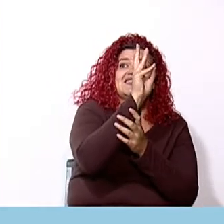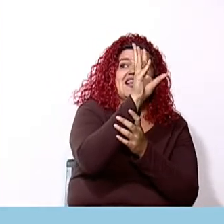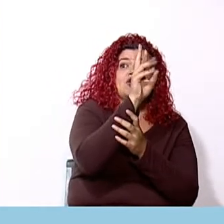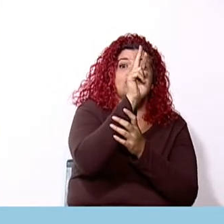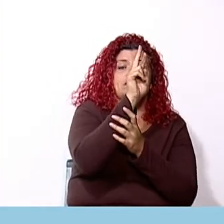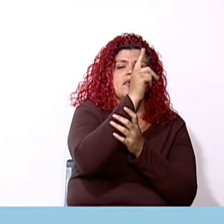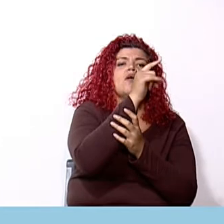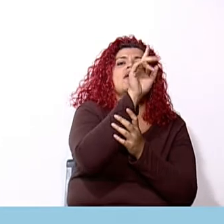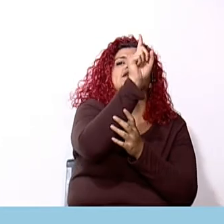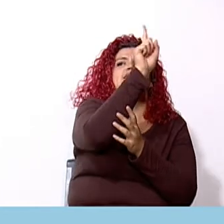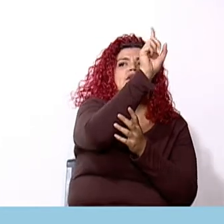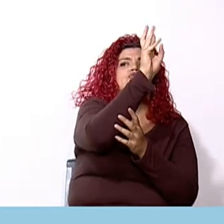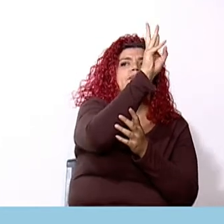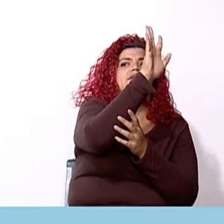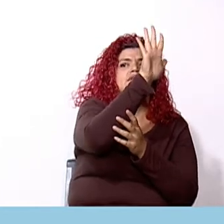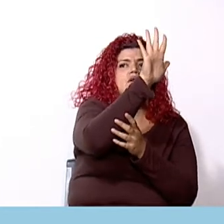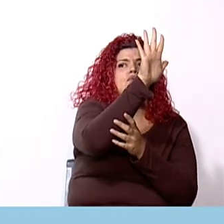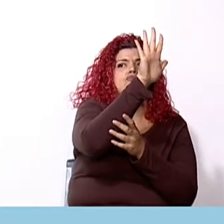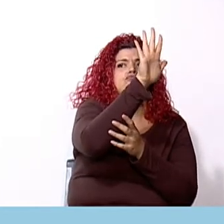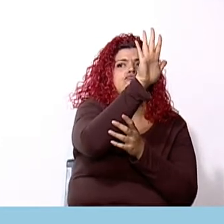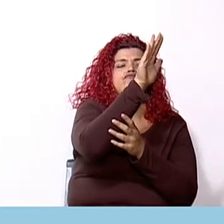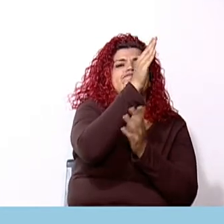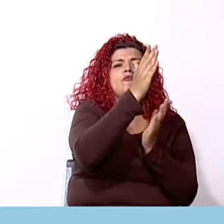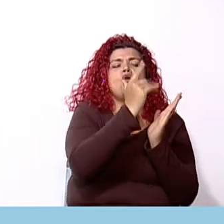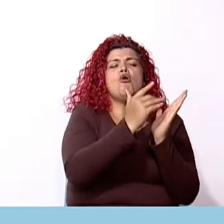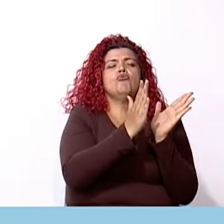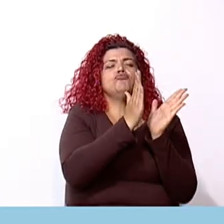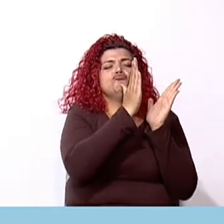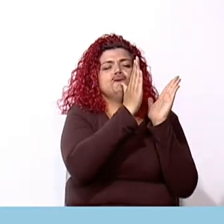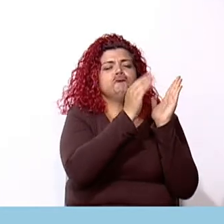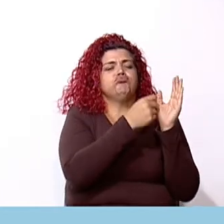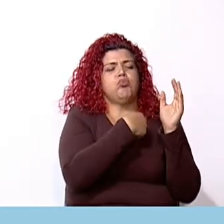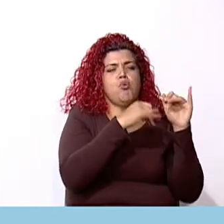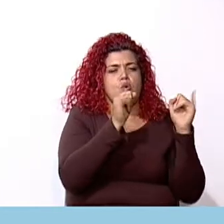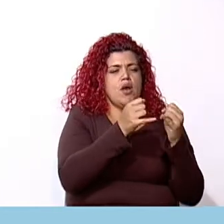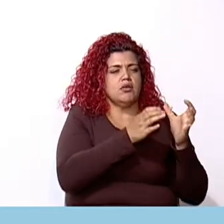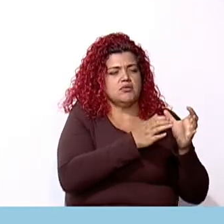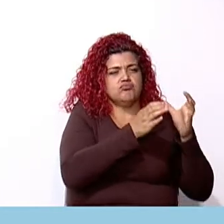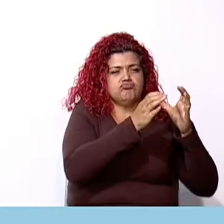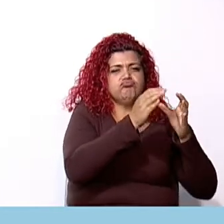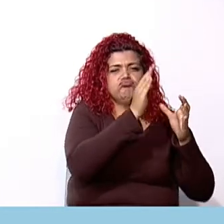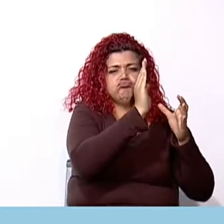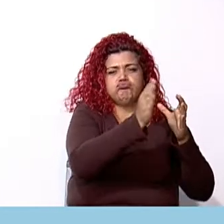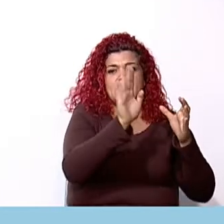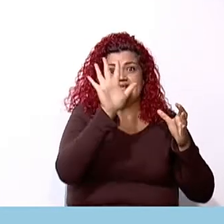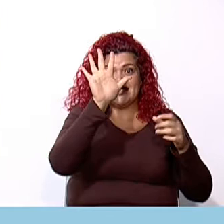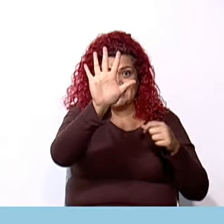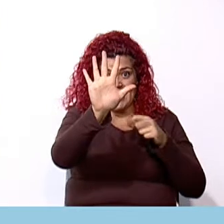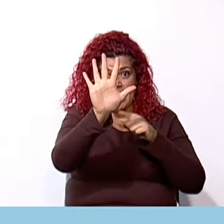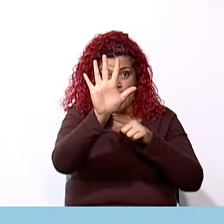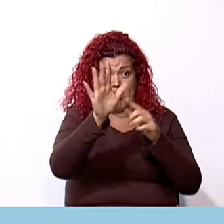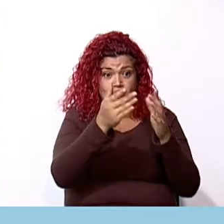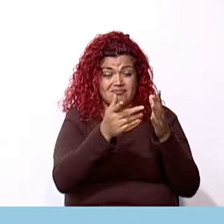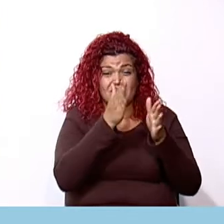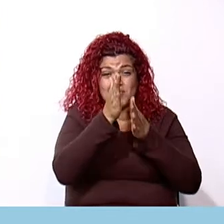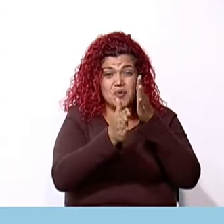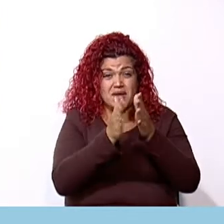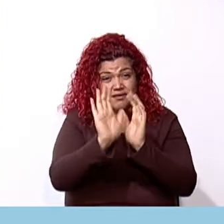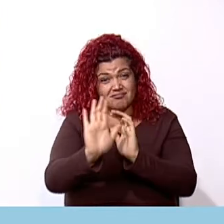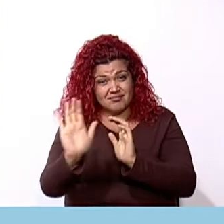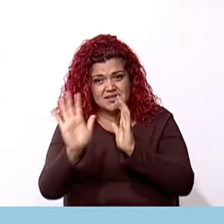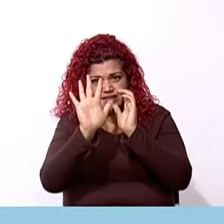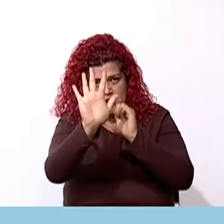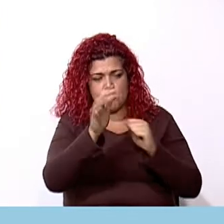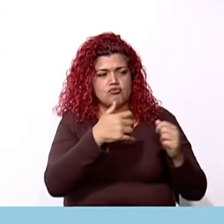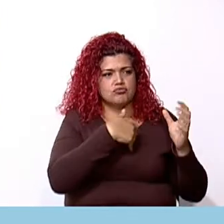625 lo vamos a repartir, que son la cantidad de juguetes, entre los 5 hogares. Primero